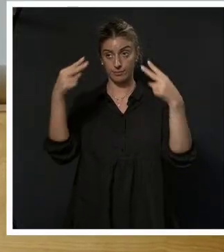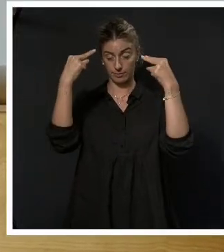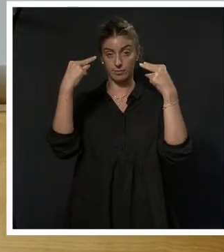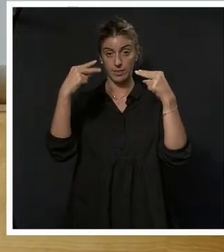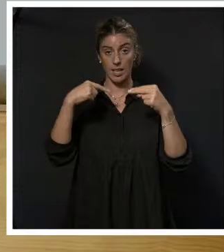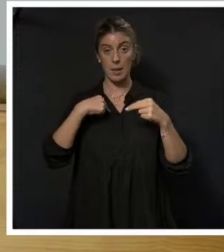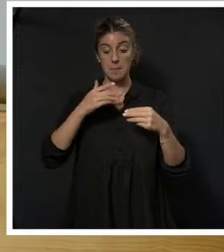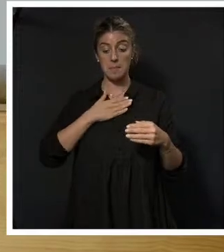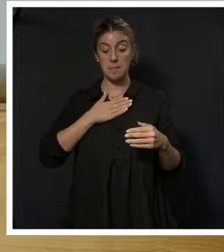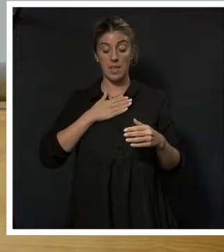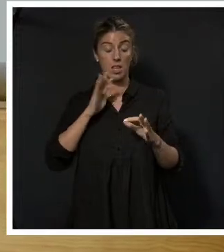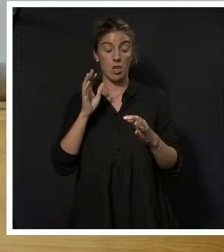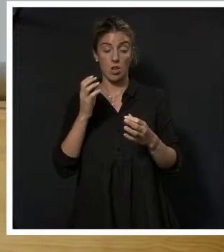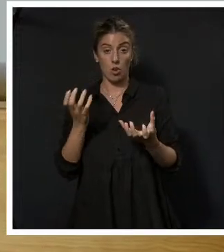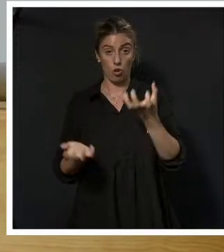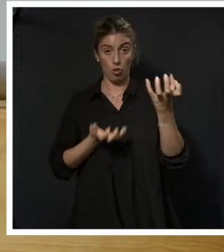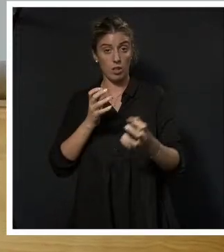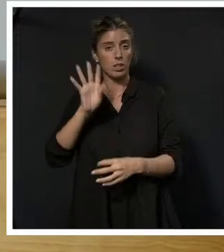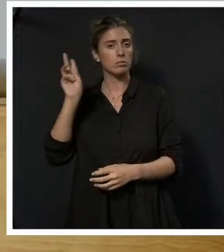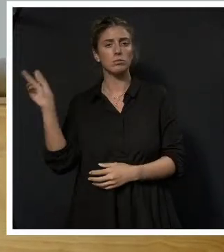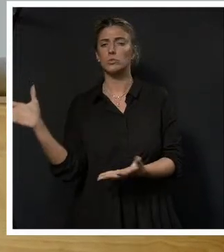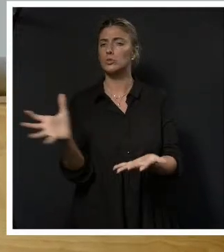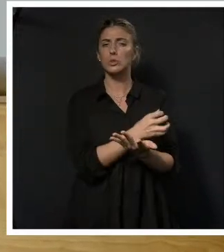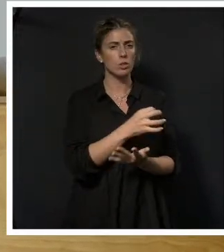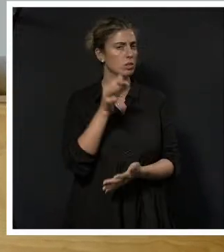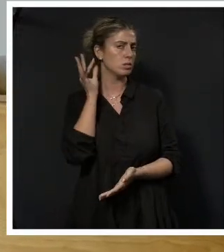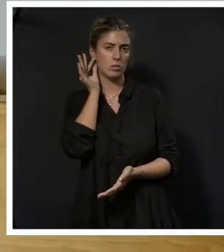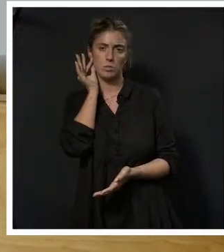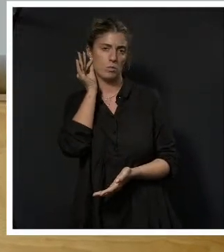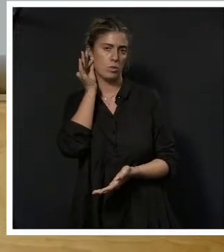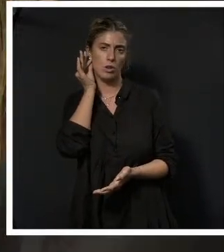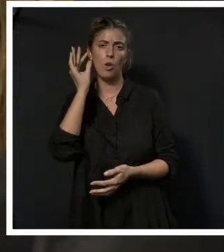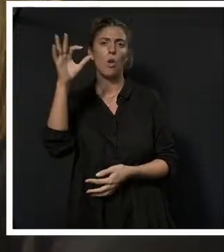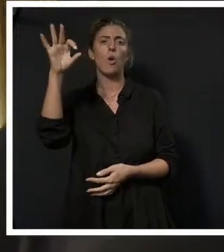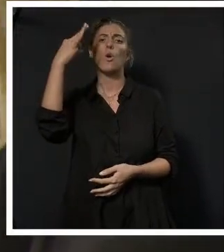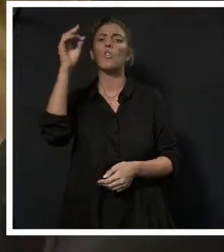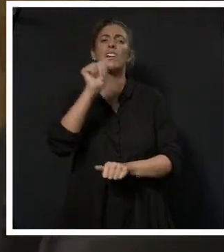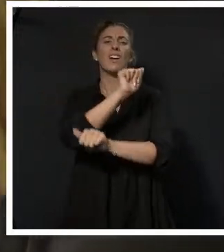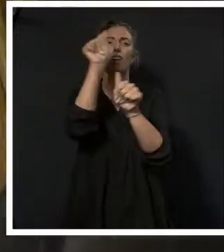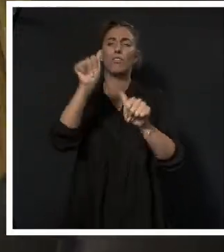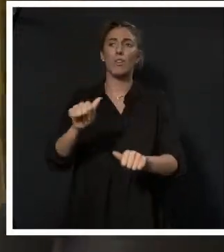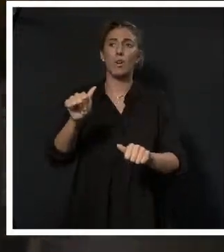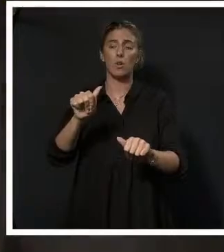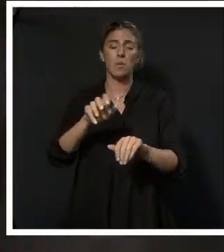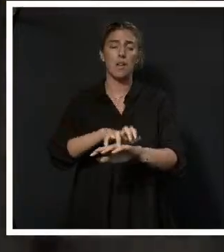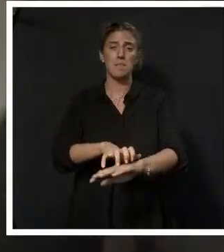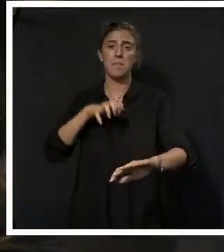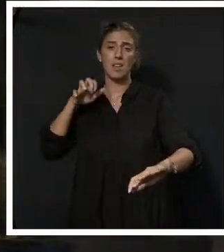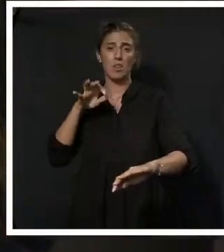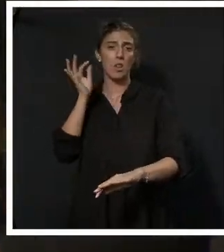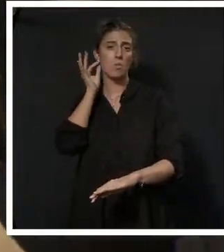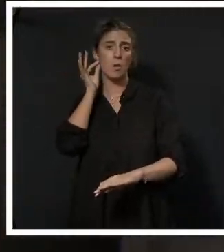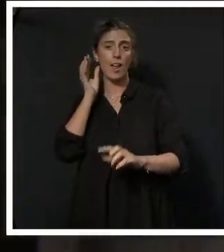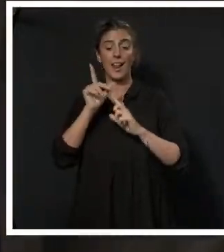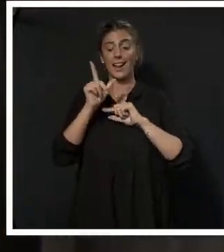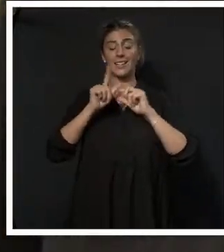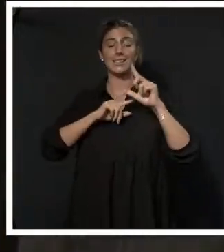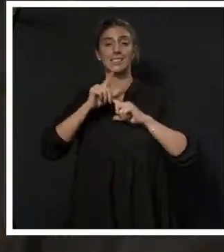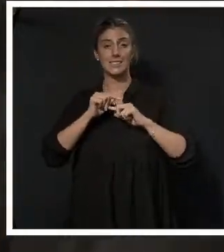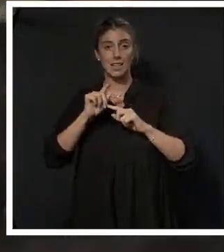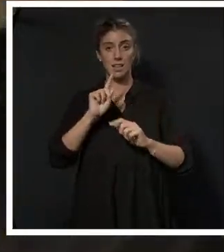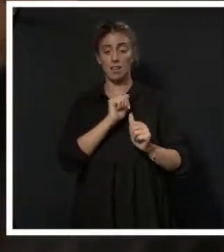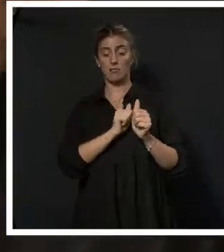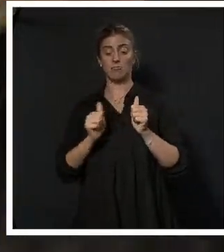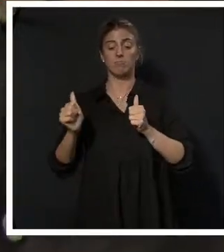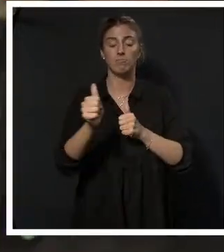en aquella cocina Somos todos mujeres la única manera de que teníamos más mujeres con estrella mujeres no primero